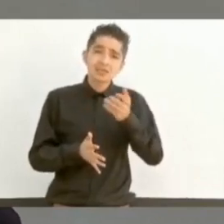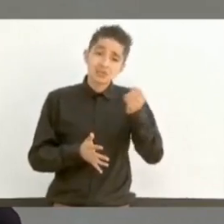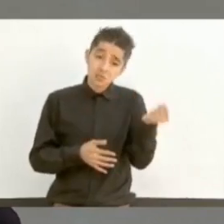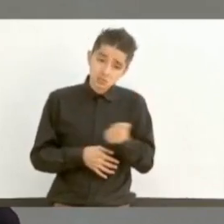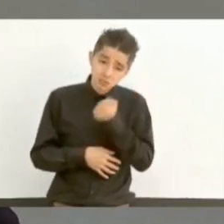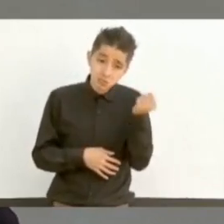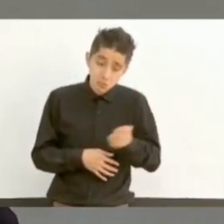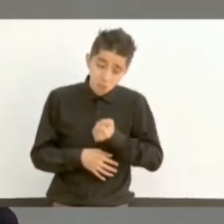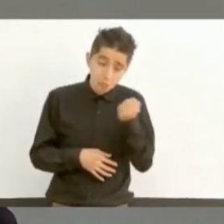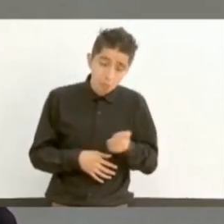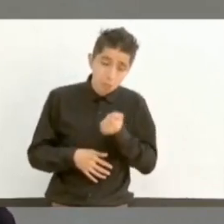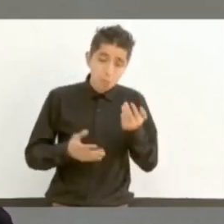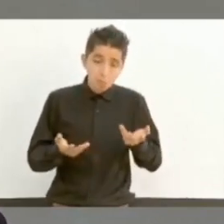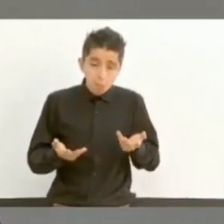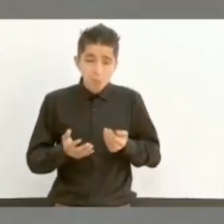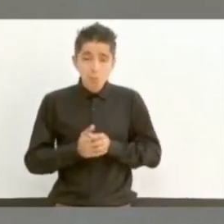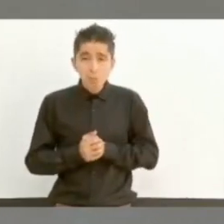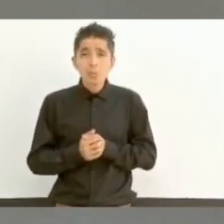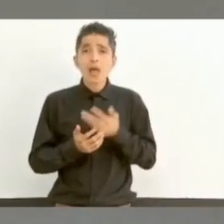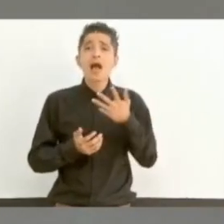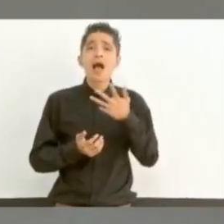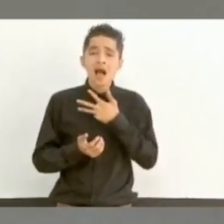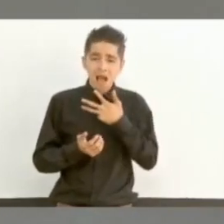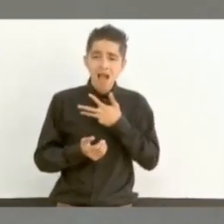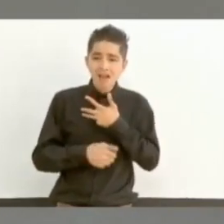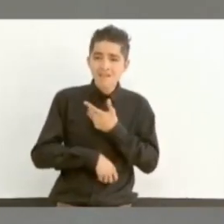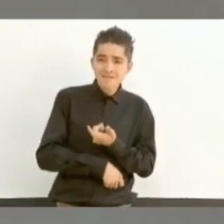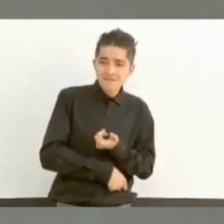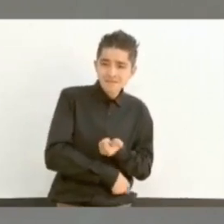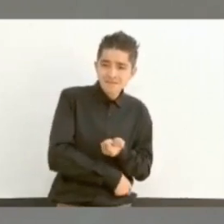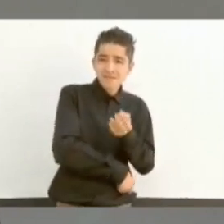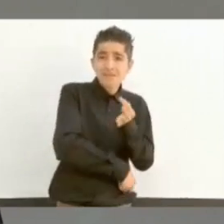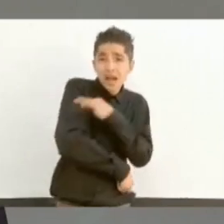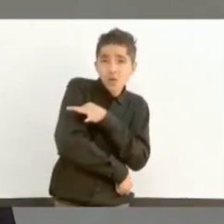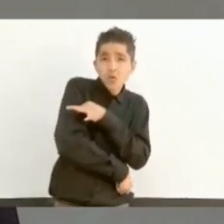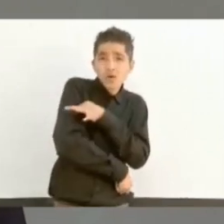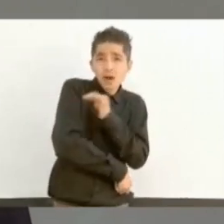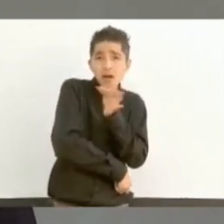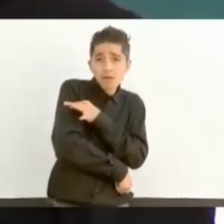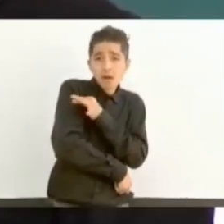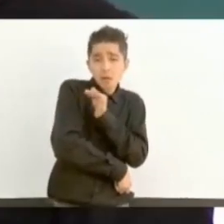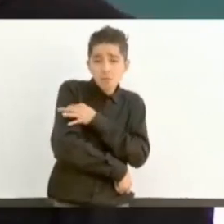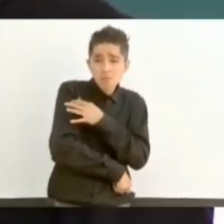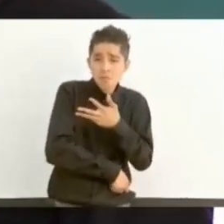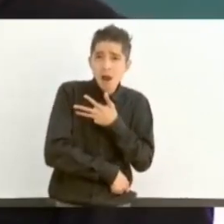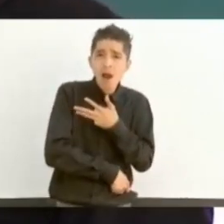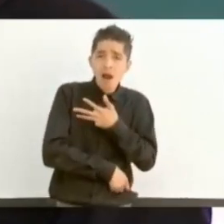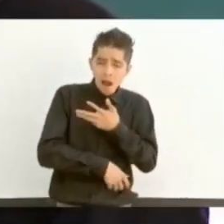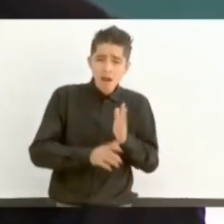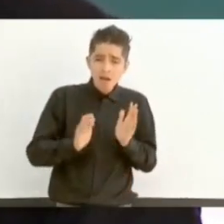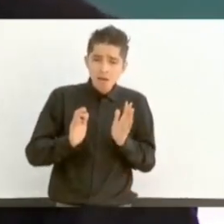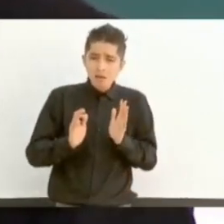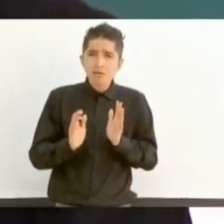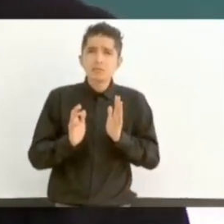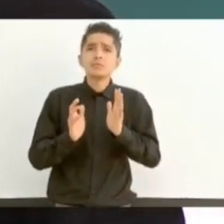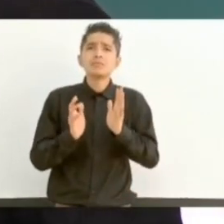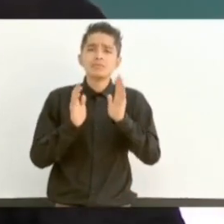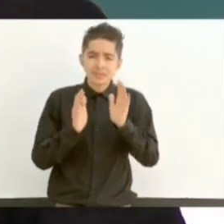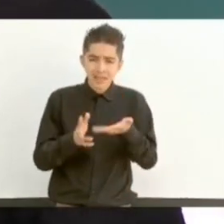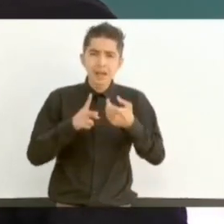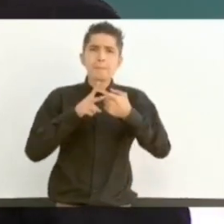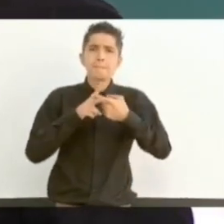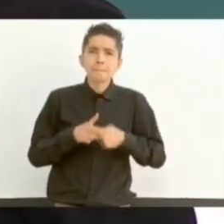afortunadamente se cuenta con una vacuna que ya empezamos